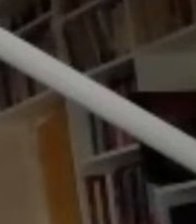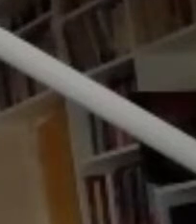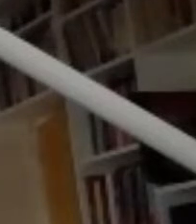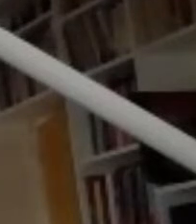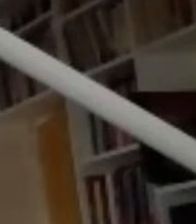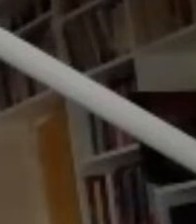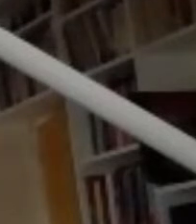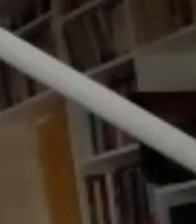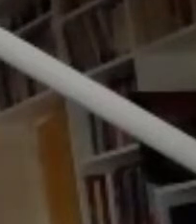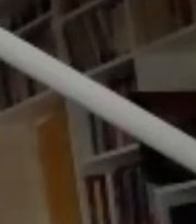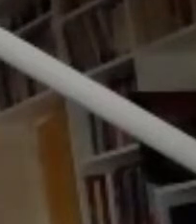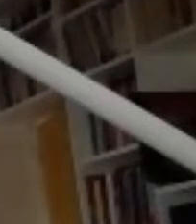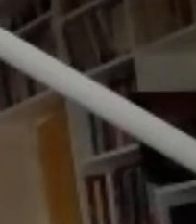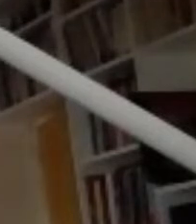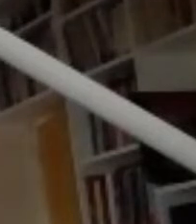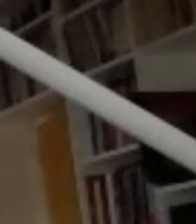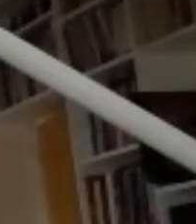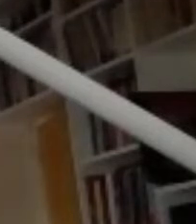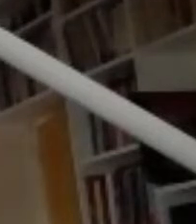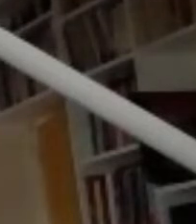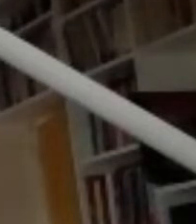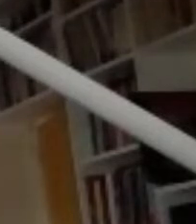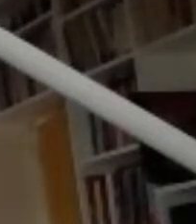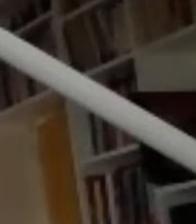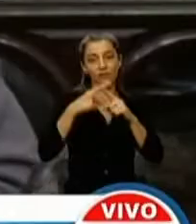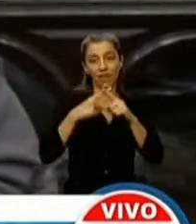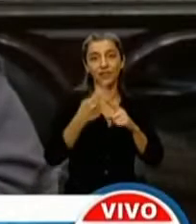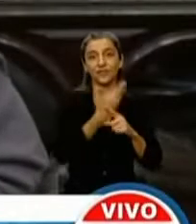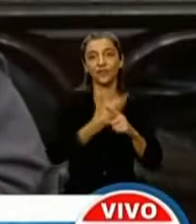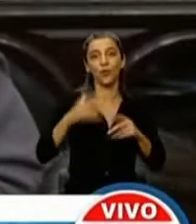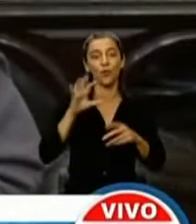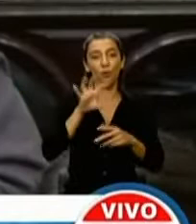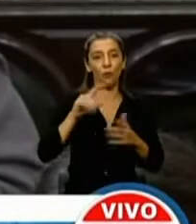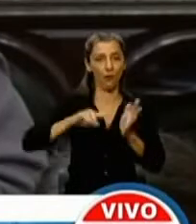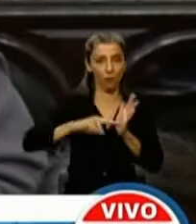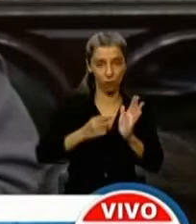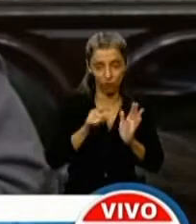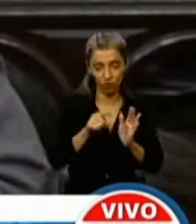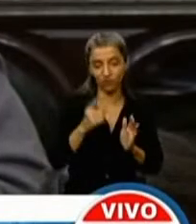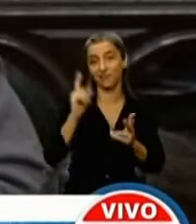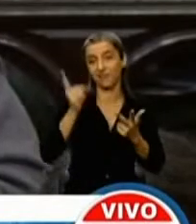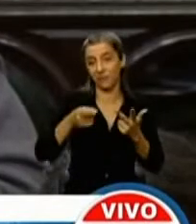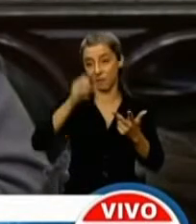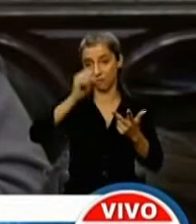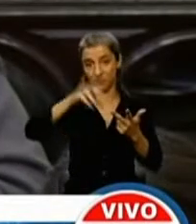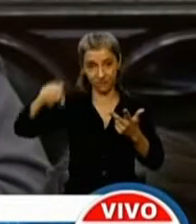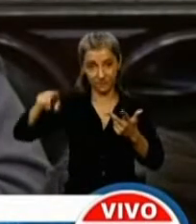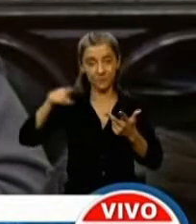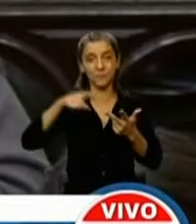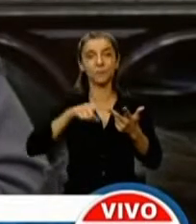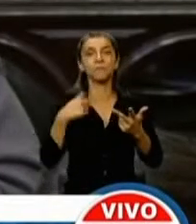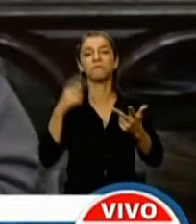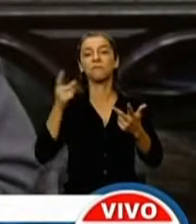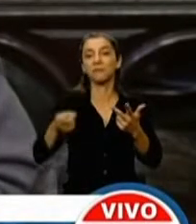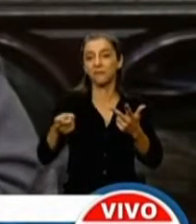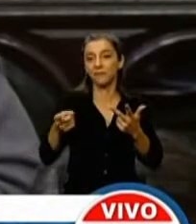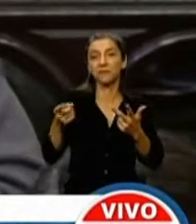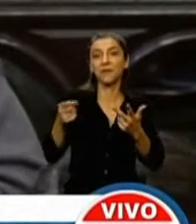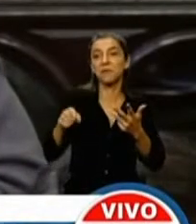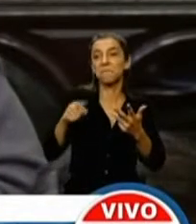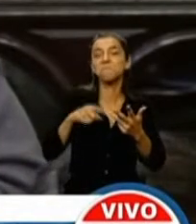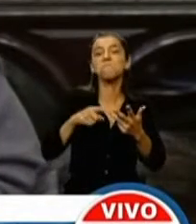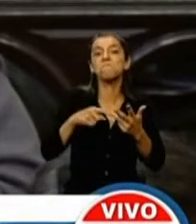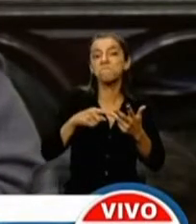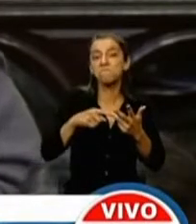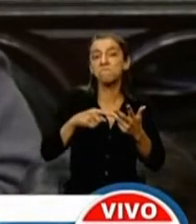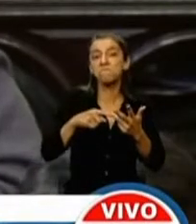para romper. En realidad, digamos, no simplemente como una chicana, sino como parte de que el proyecto se caiga, ¿no? Esta es una lectura